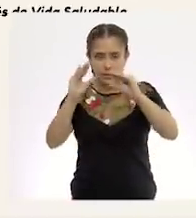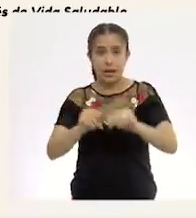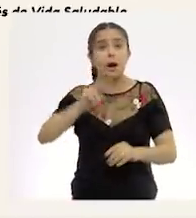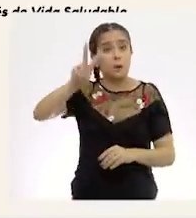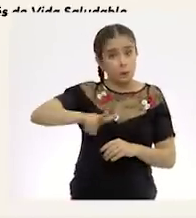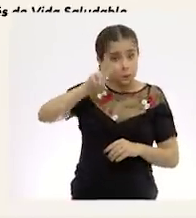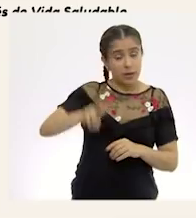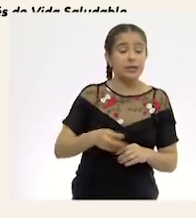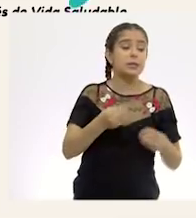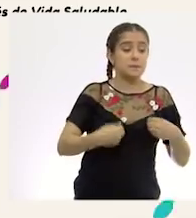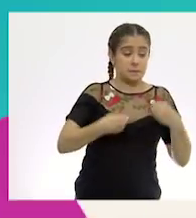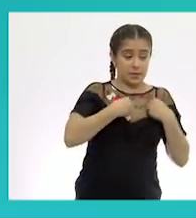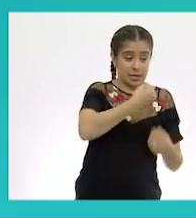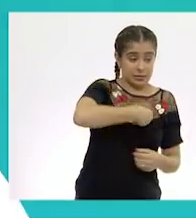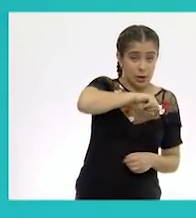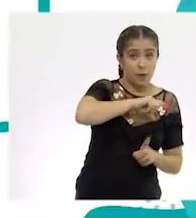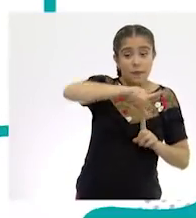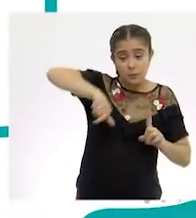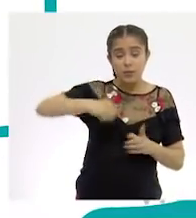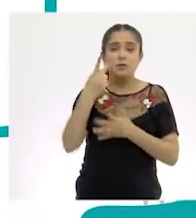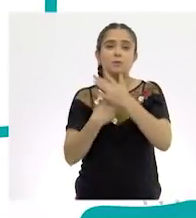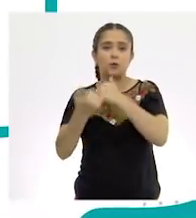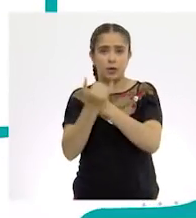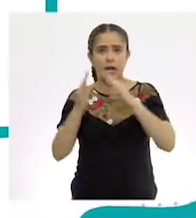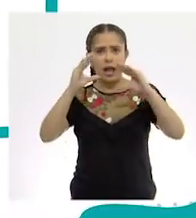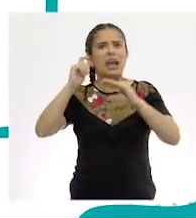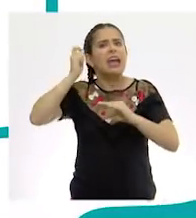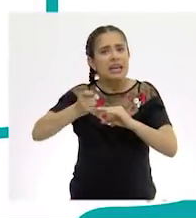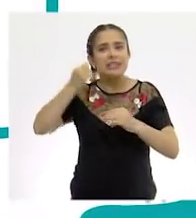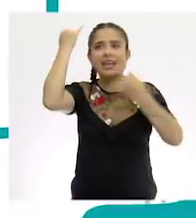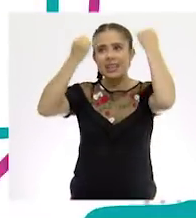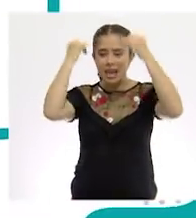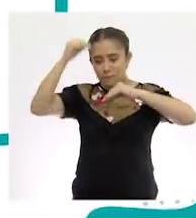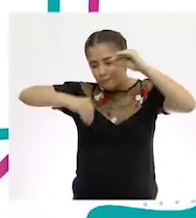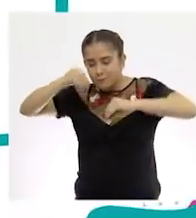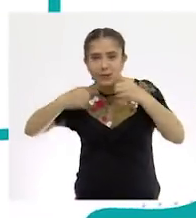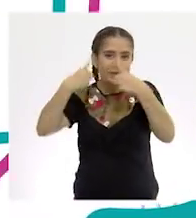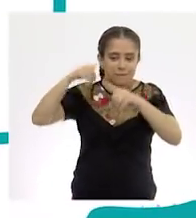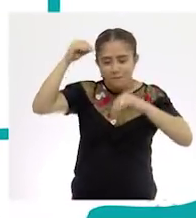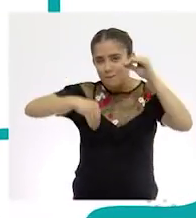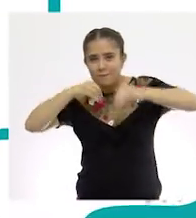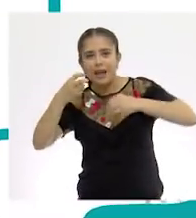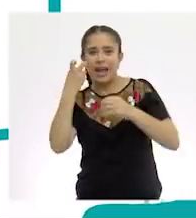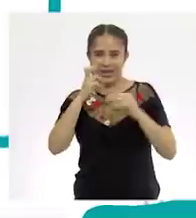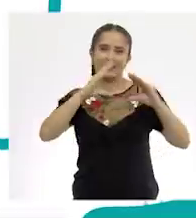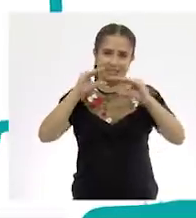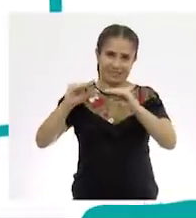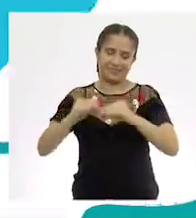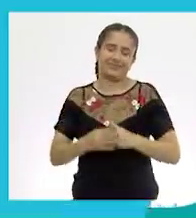vida saludable. Te divertirás y pondrás en acción tu creatividad.